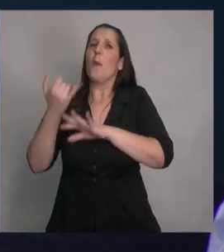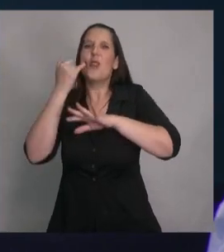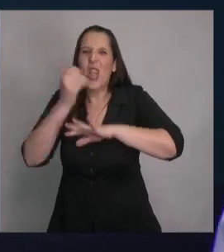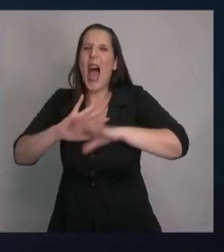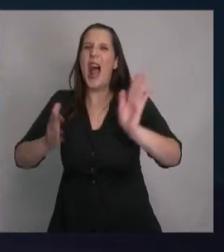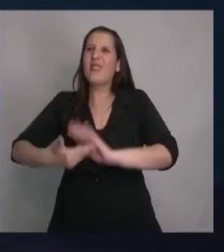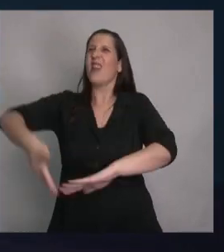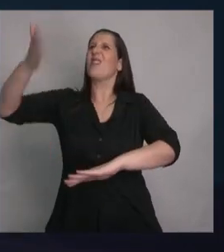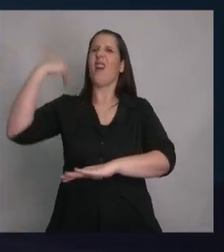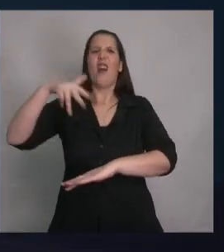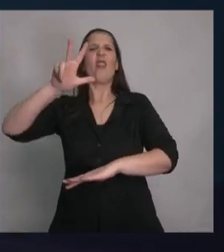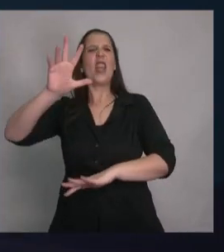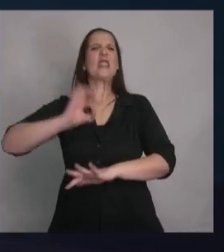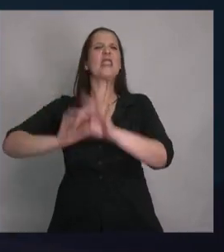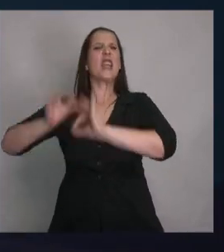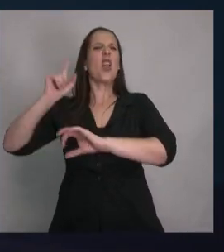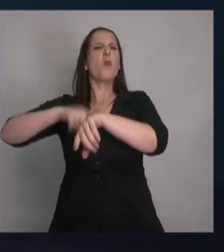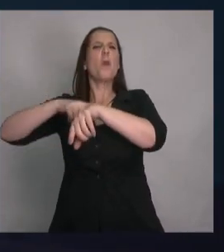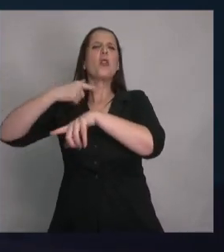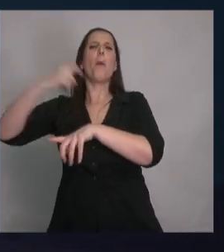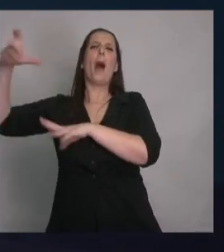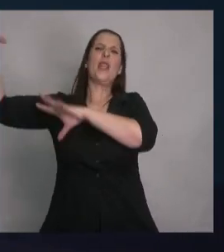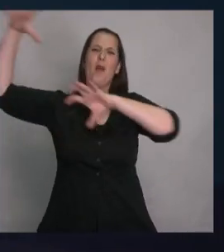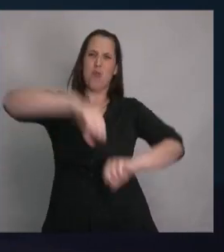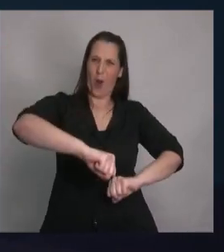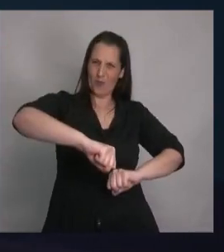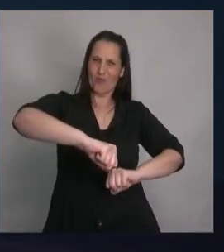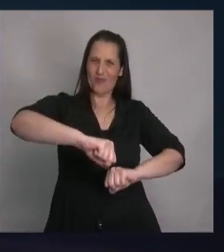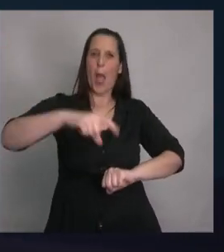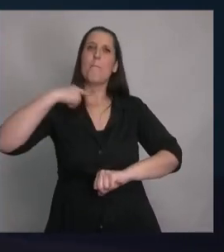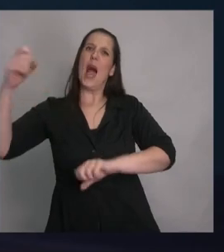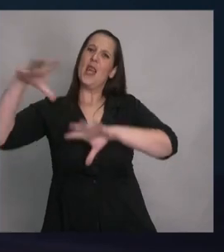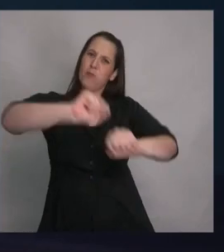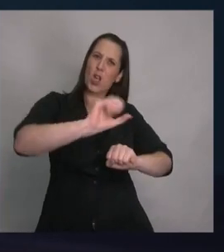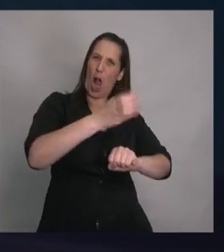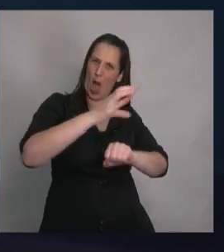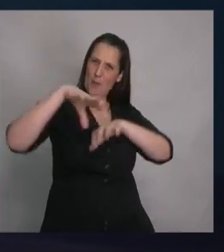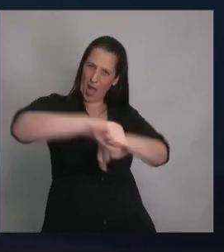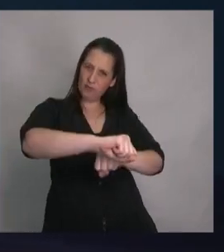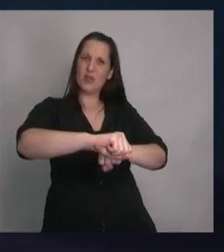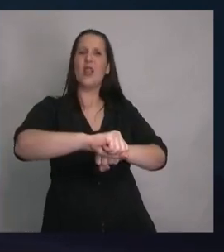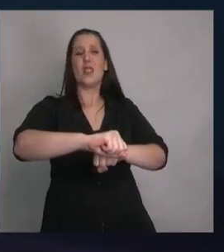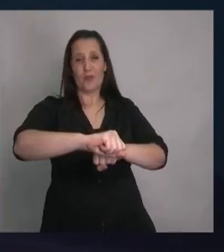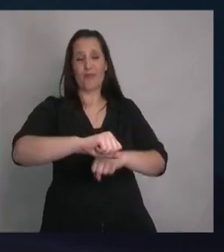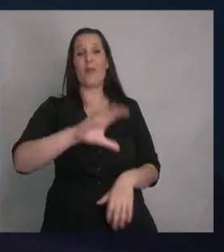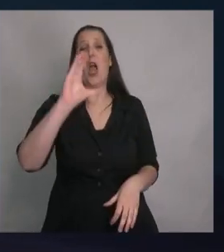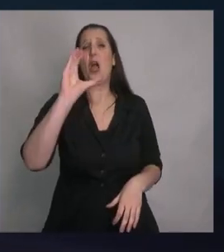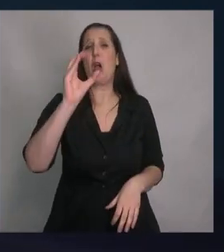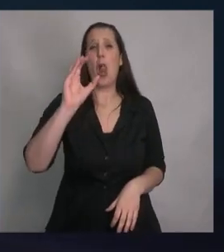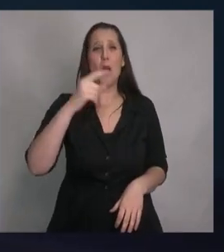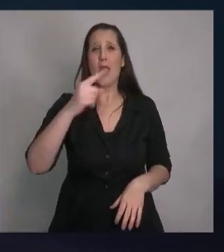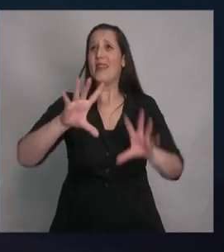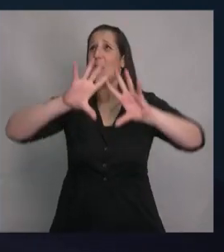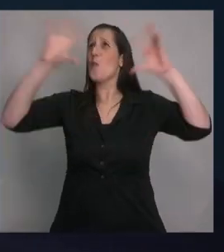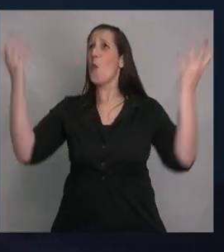tres siglos de colonia española a Colombia. Colombia es la cuarta sociedad más desigual del